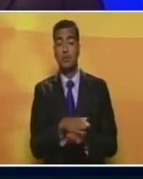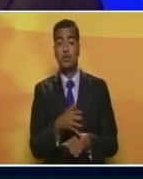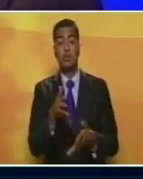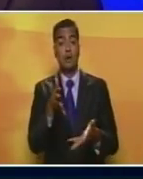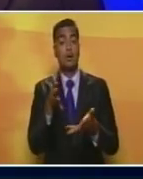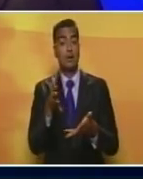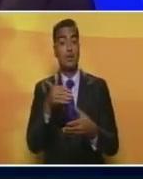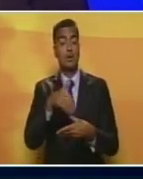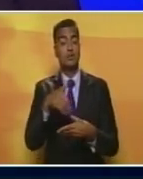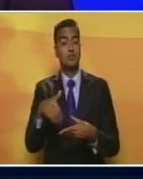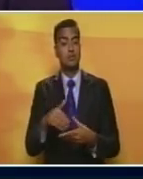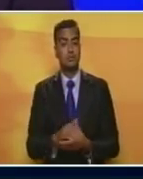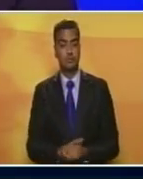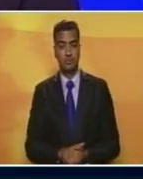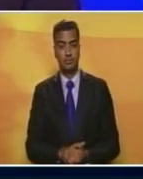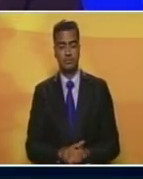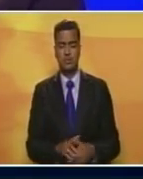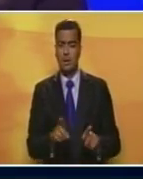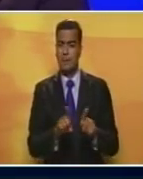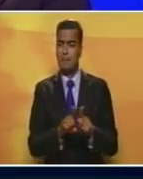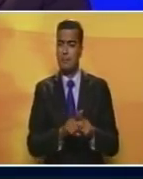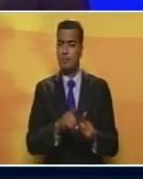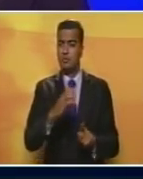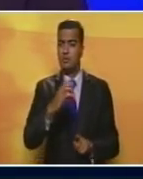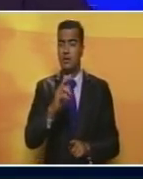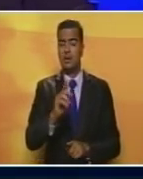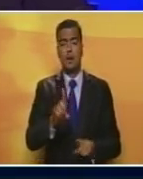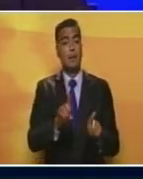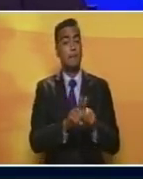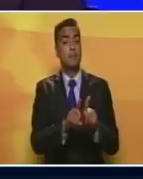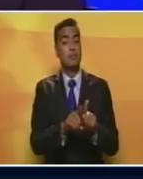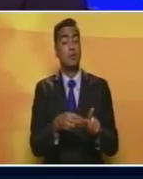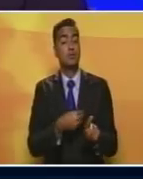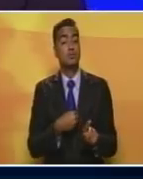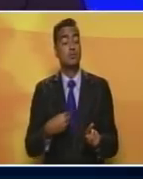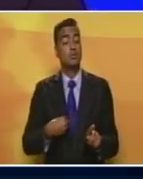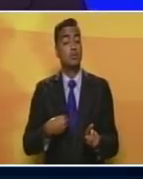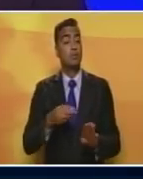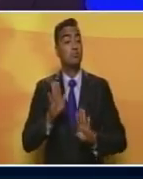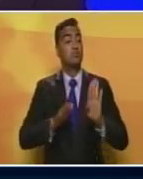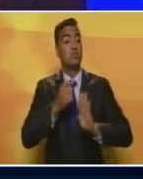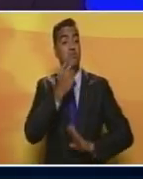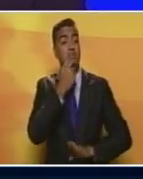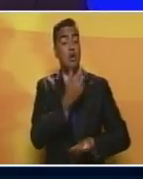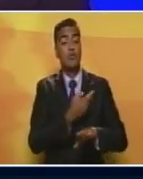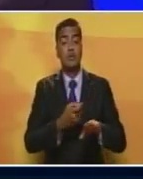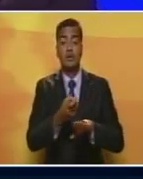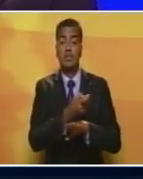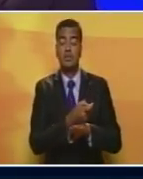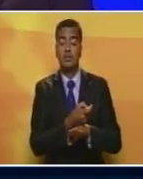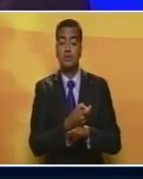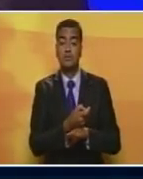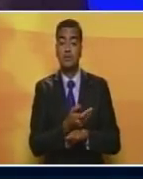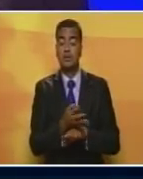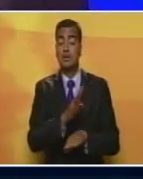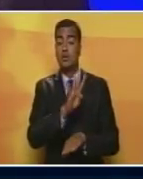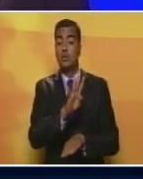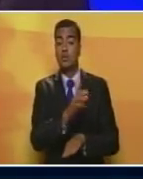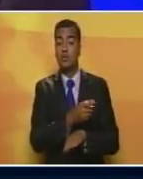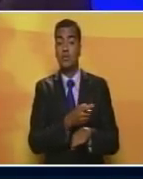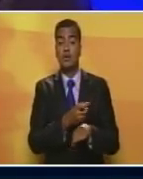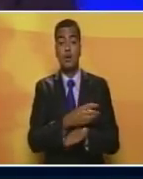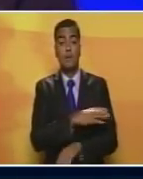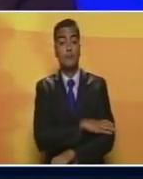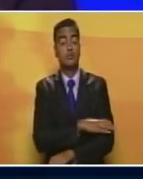y participó como árbitro en una elección donde la oposición venezolana obtuvo 109 diputados y el chavismo 54